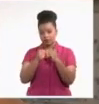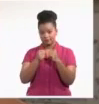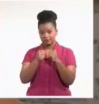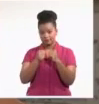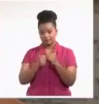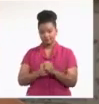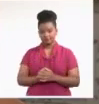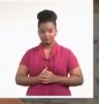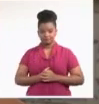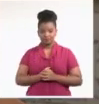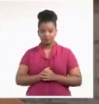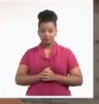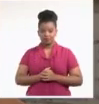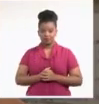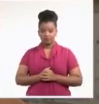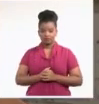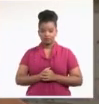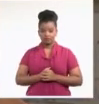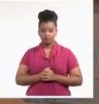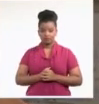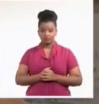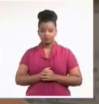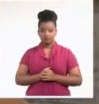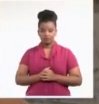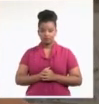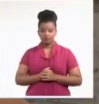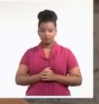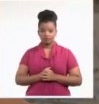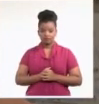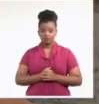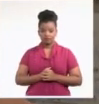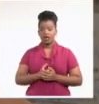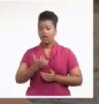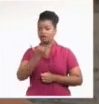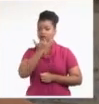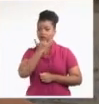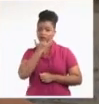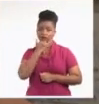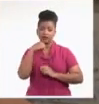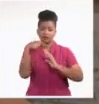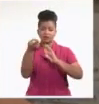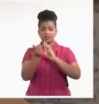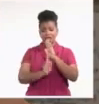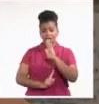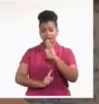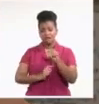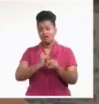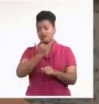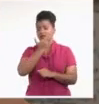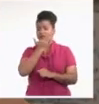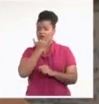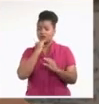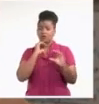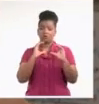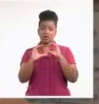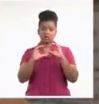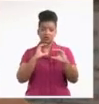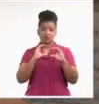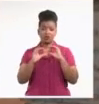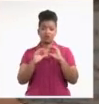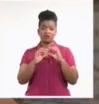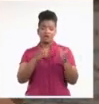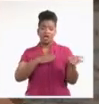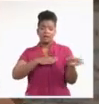destrucción ha causado al sistema eléctrico, a las comunicaciones. Y por tanto, para